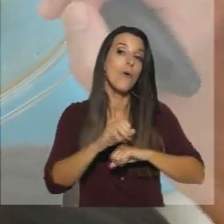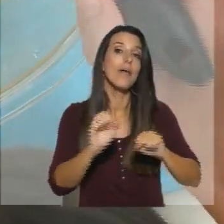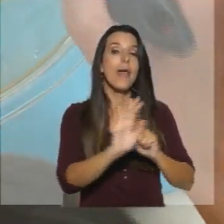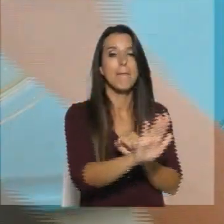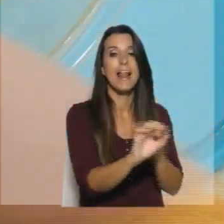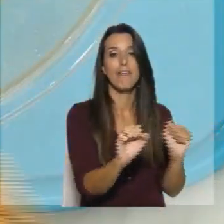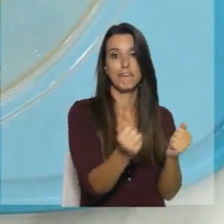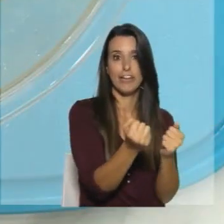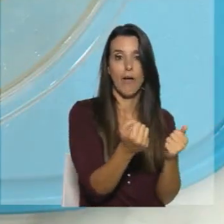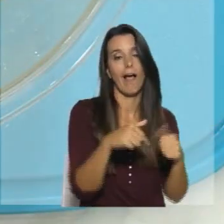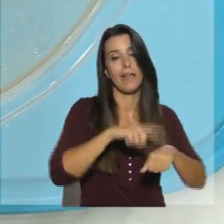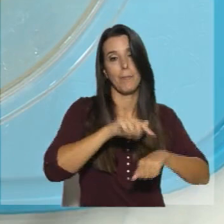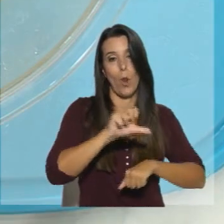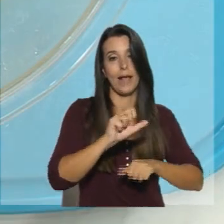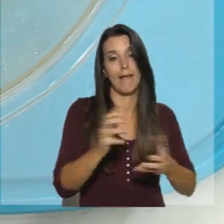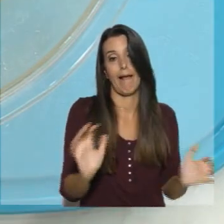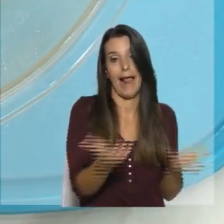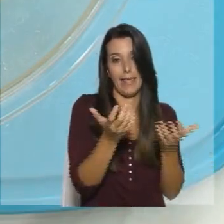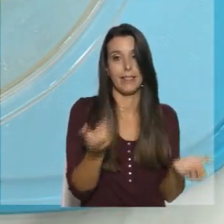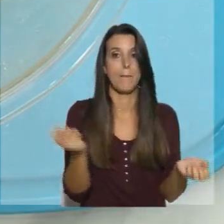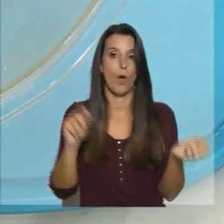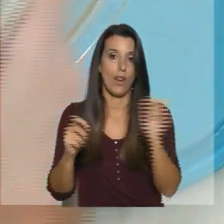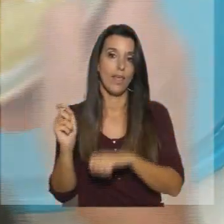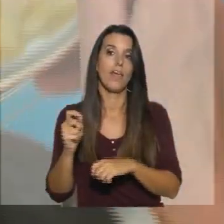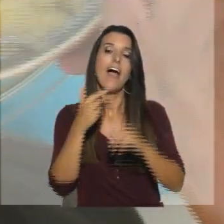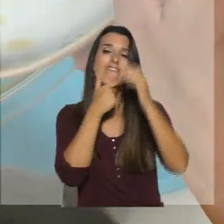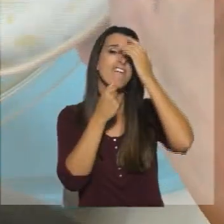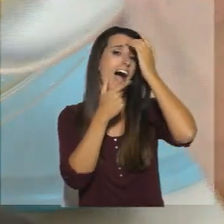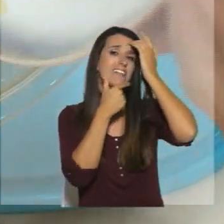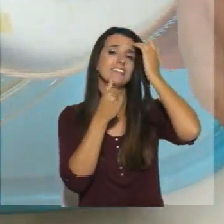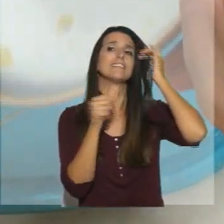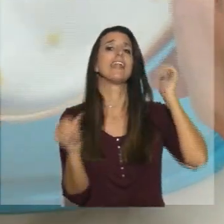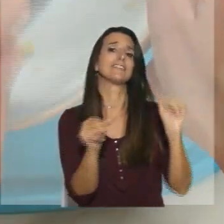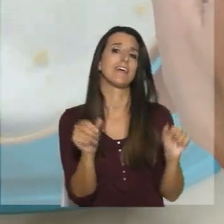enfríe. Ahí está. Lo ponemos acá y lo vas a volcar acá. Es como bien fácil.